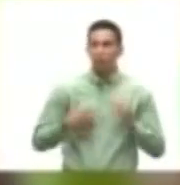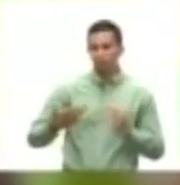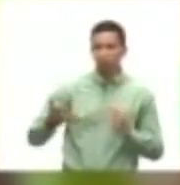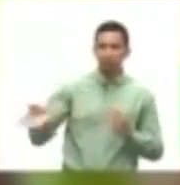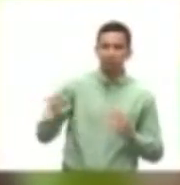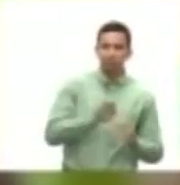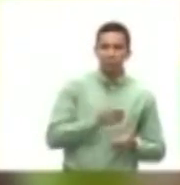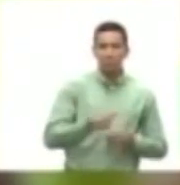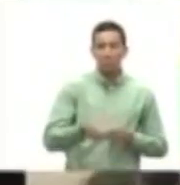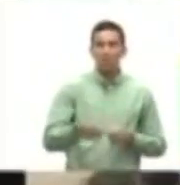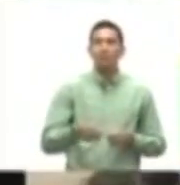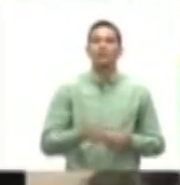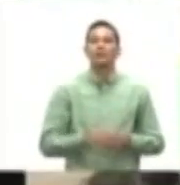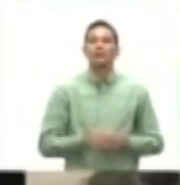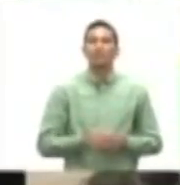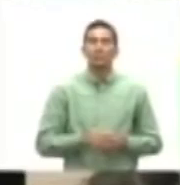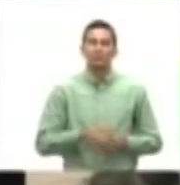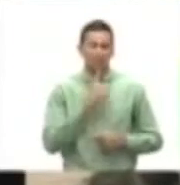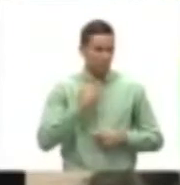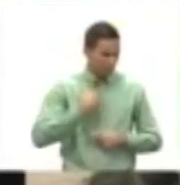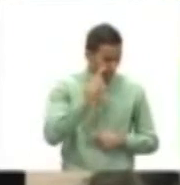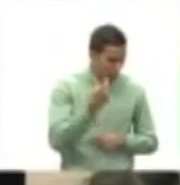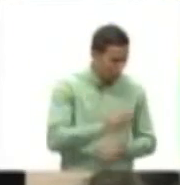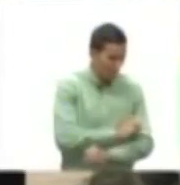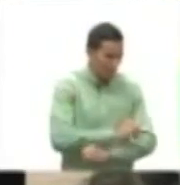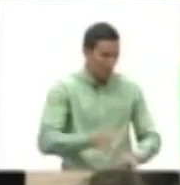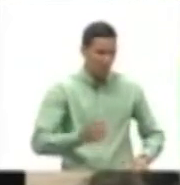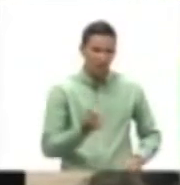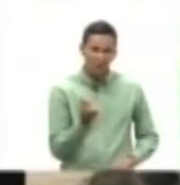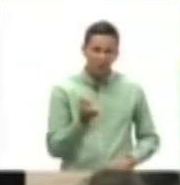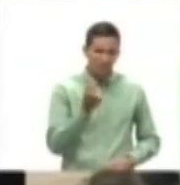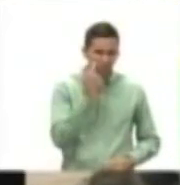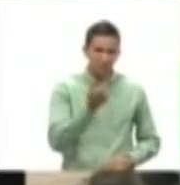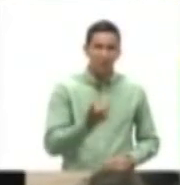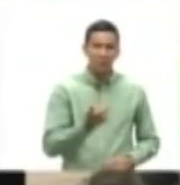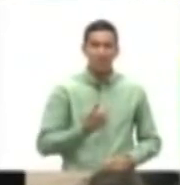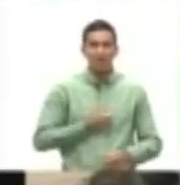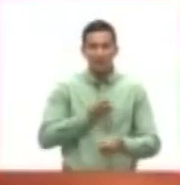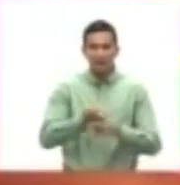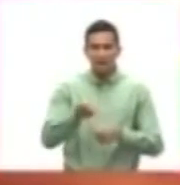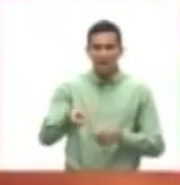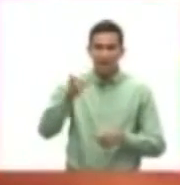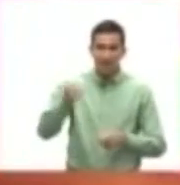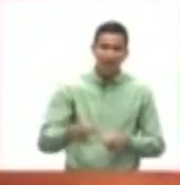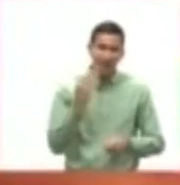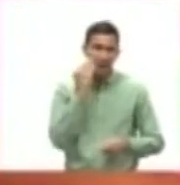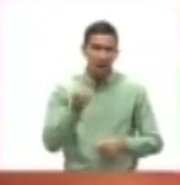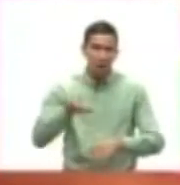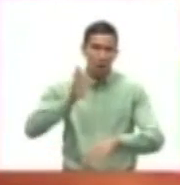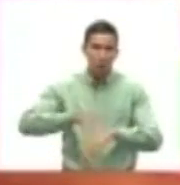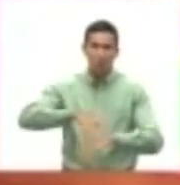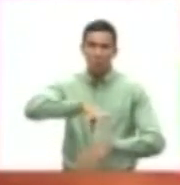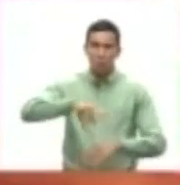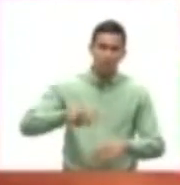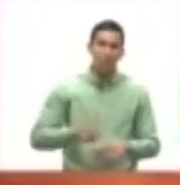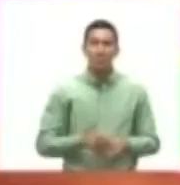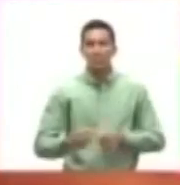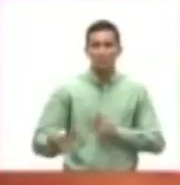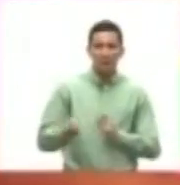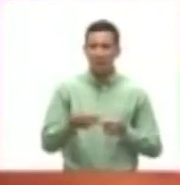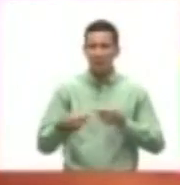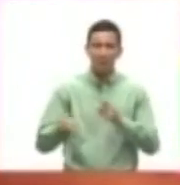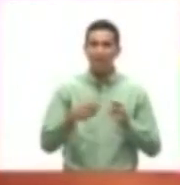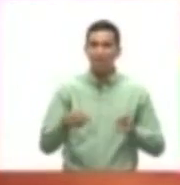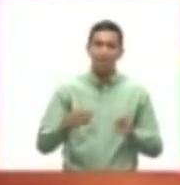la celebración, el hombre dijo que se le había perdido una suma de dinero, por lo que habría acusado a la menor de robarlo. Luego, en medio de la discusión,